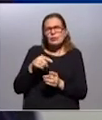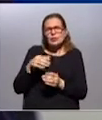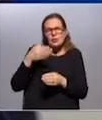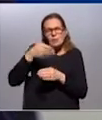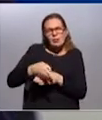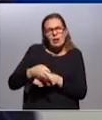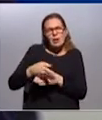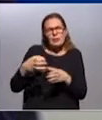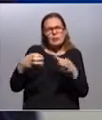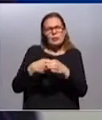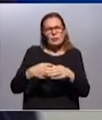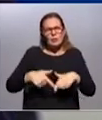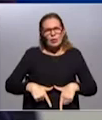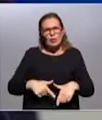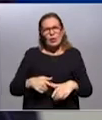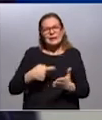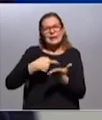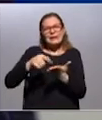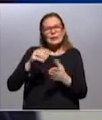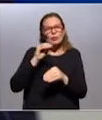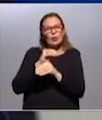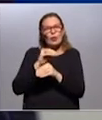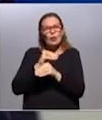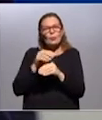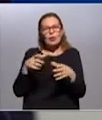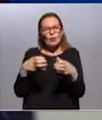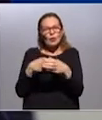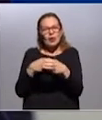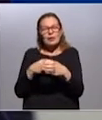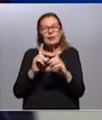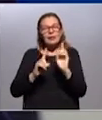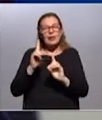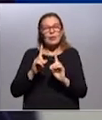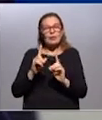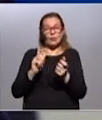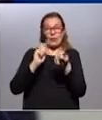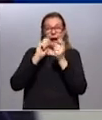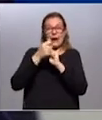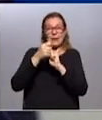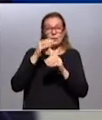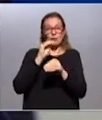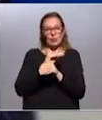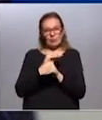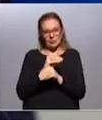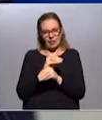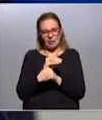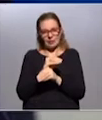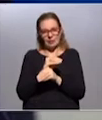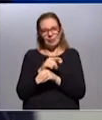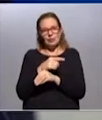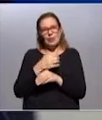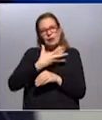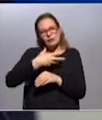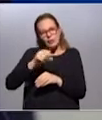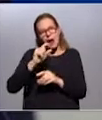municipio dónde queda su centro comunal creo que es algo que lleva un cambio cultural y que va a